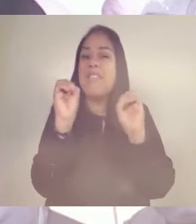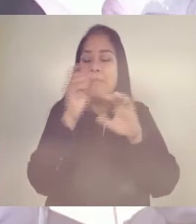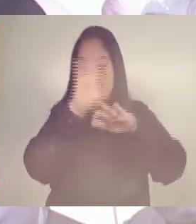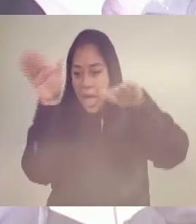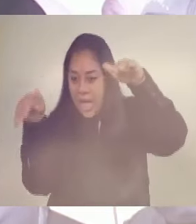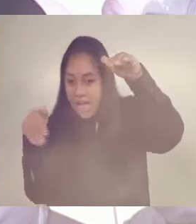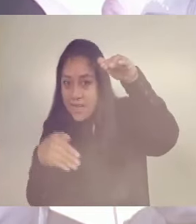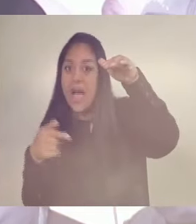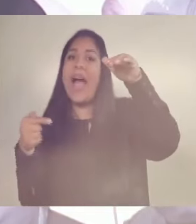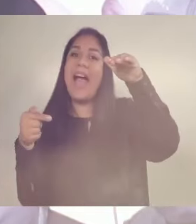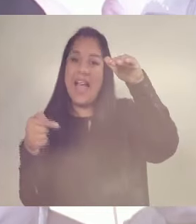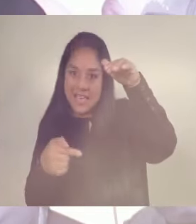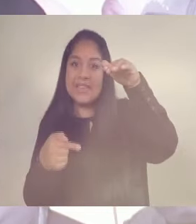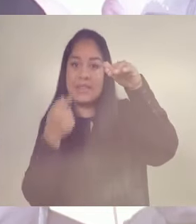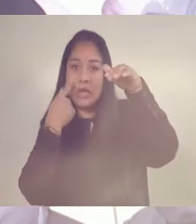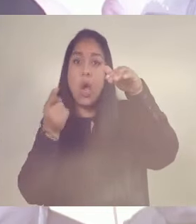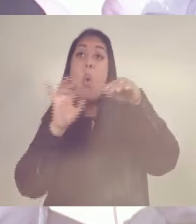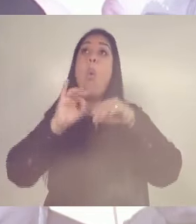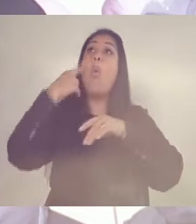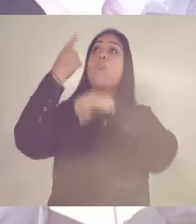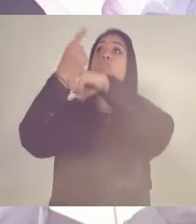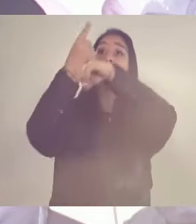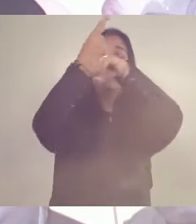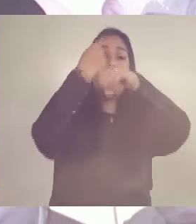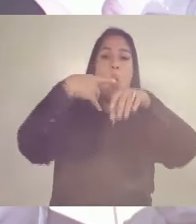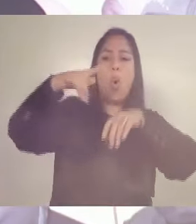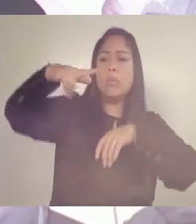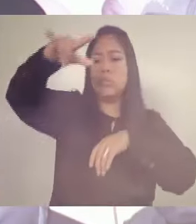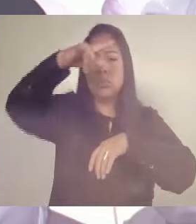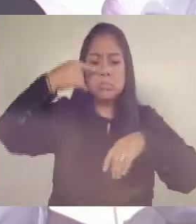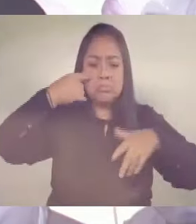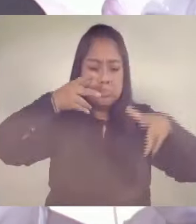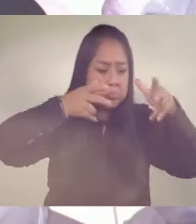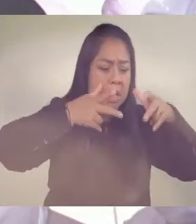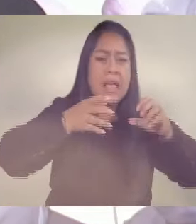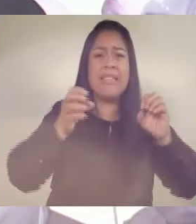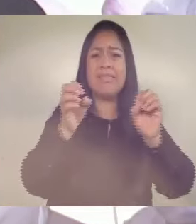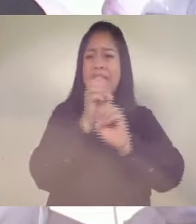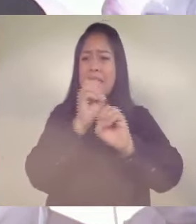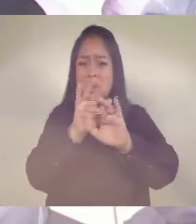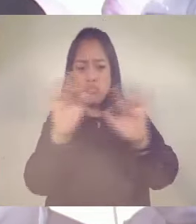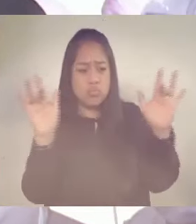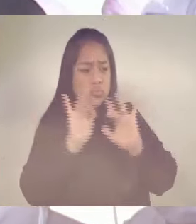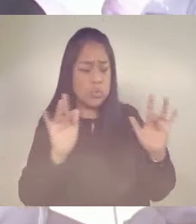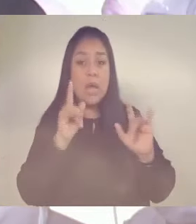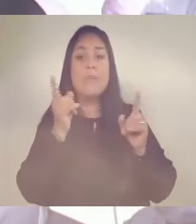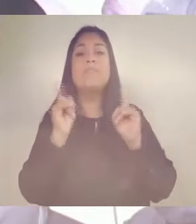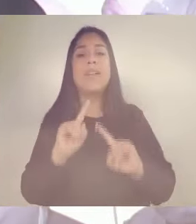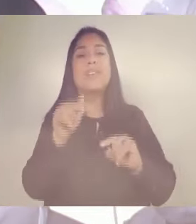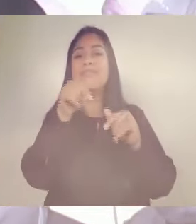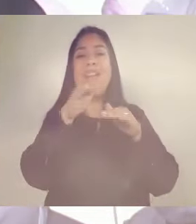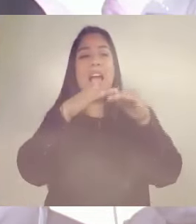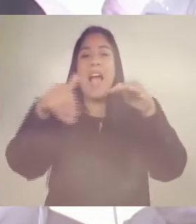que lo sobrevuele, no se da cuenta. Pero en el kilómetro 44, justo, que es el del socavón